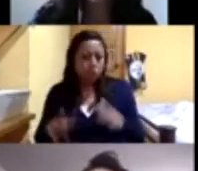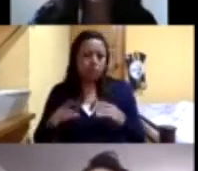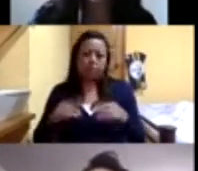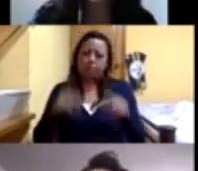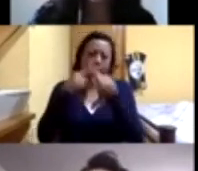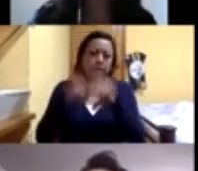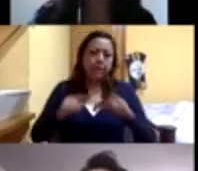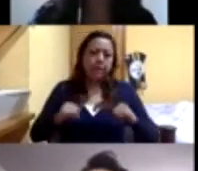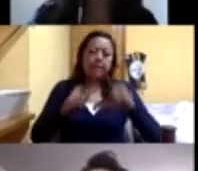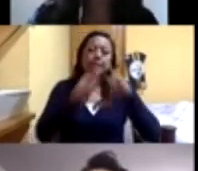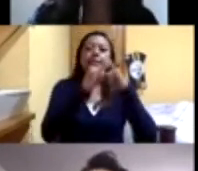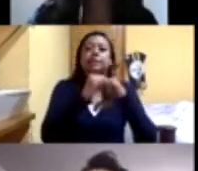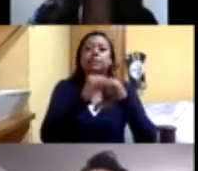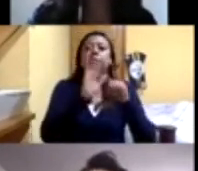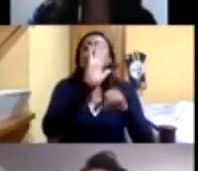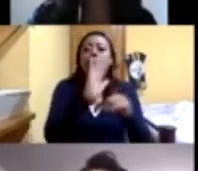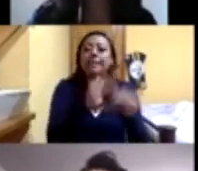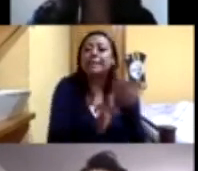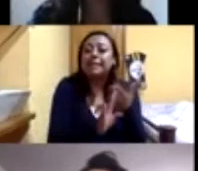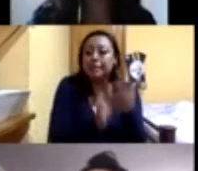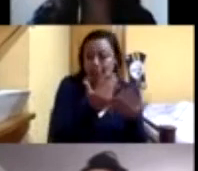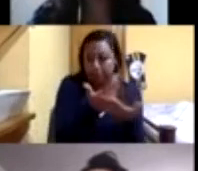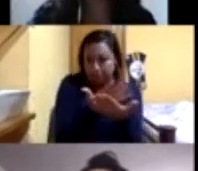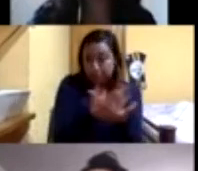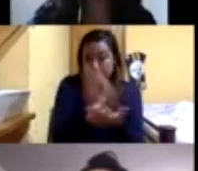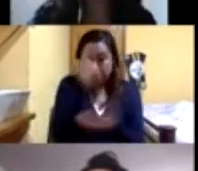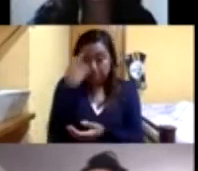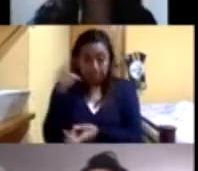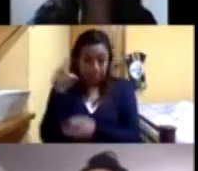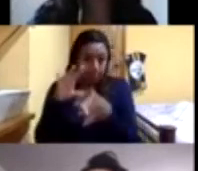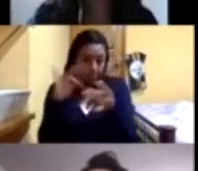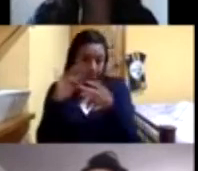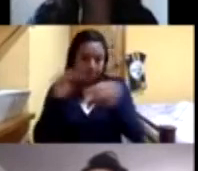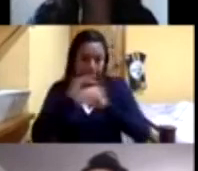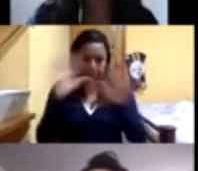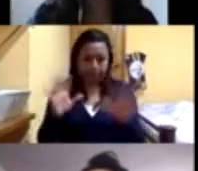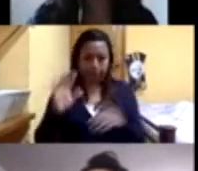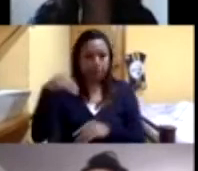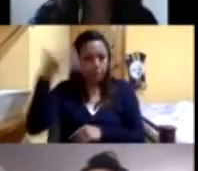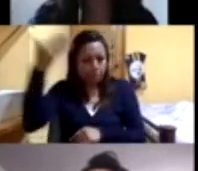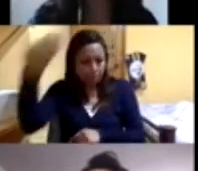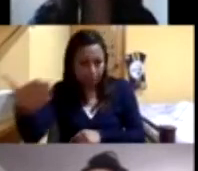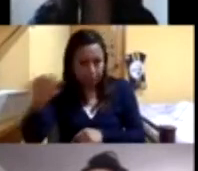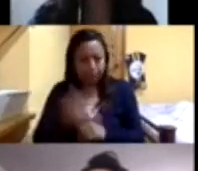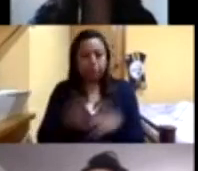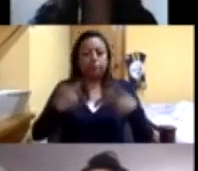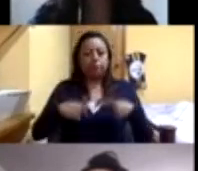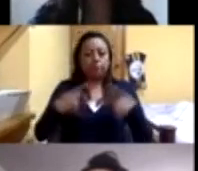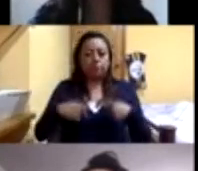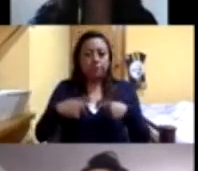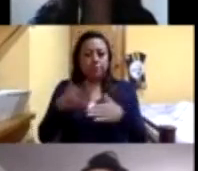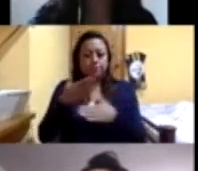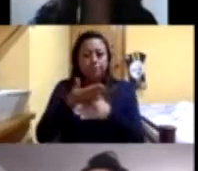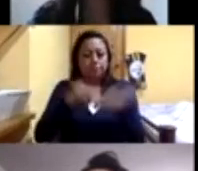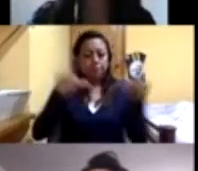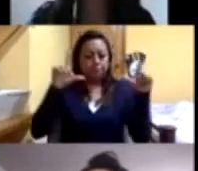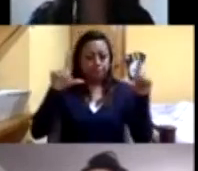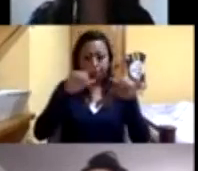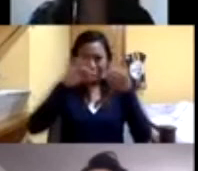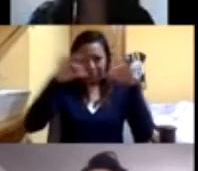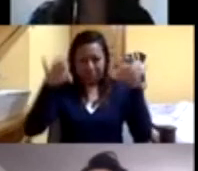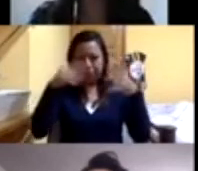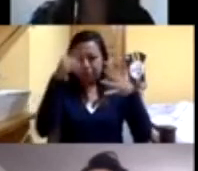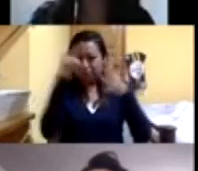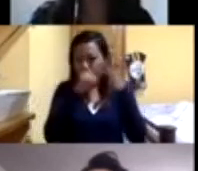para que los aclare. Después de que el recurrente desahogó el requerimiento, se